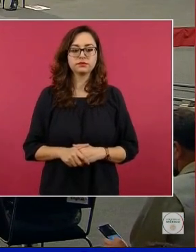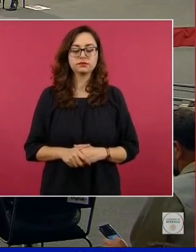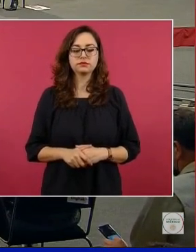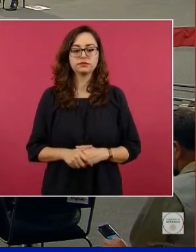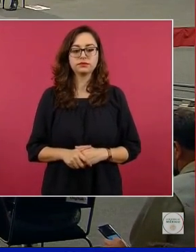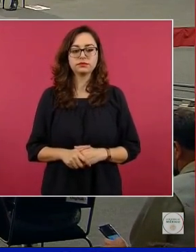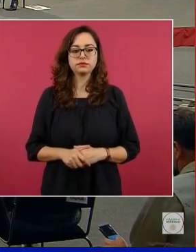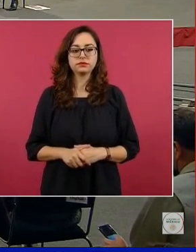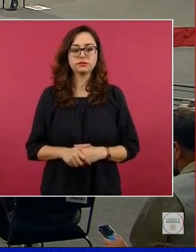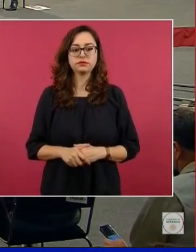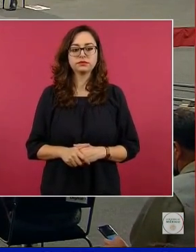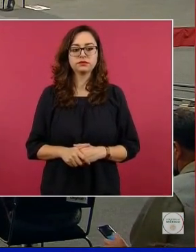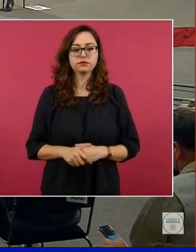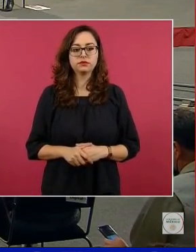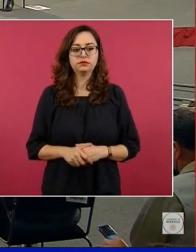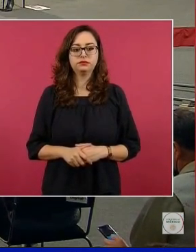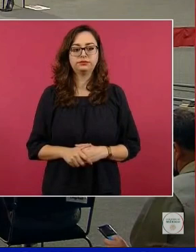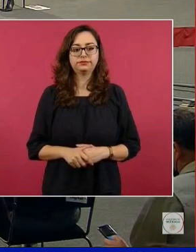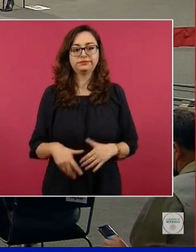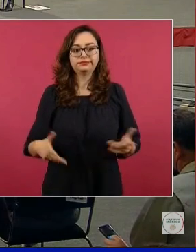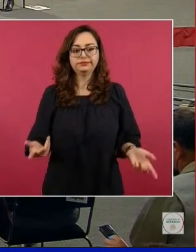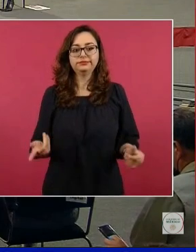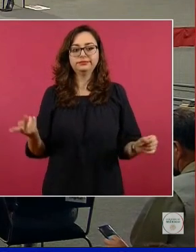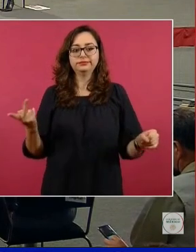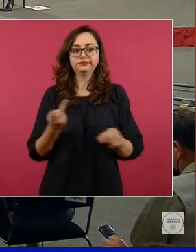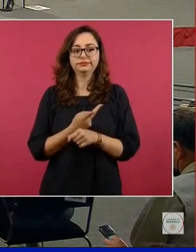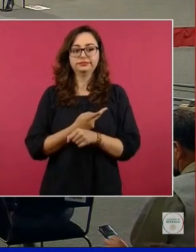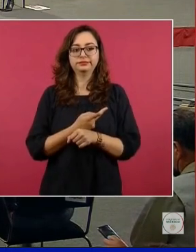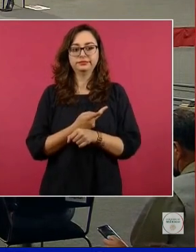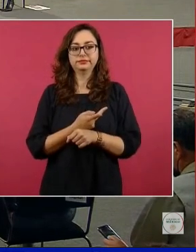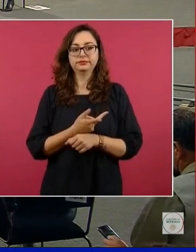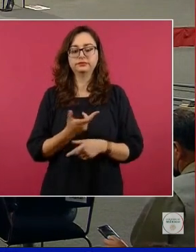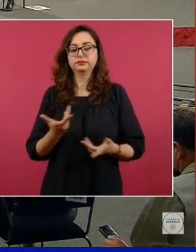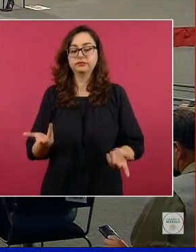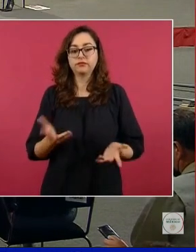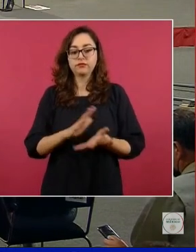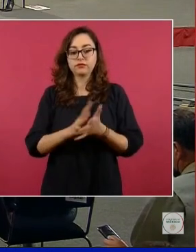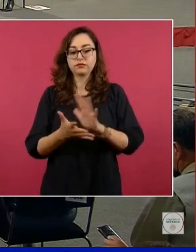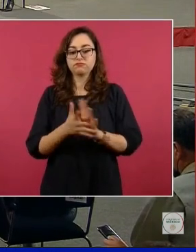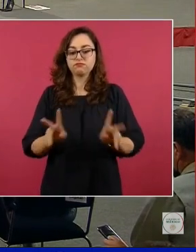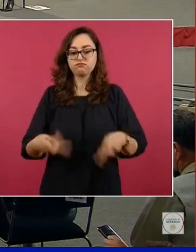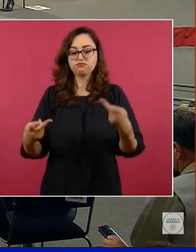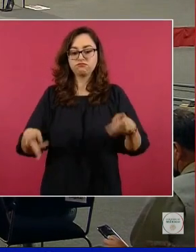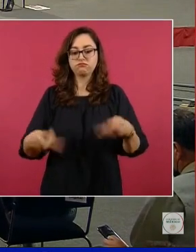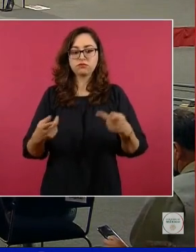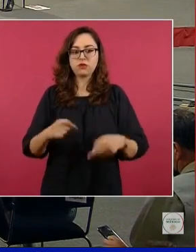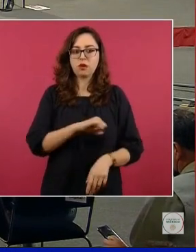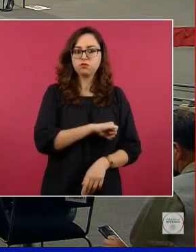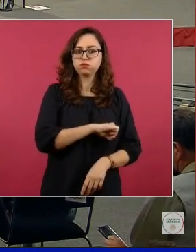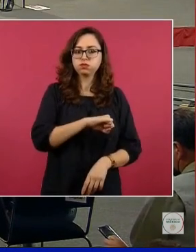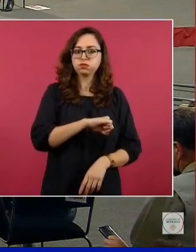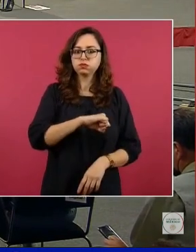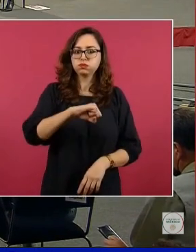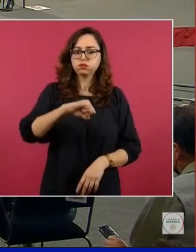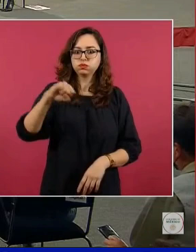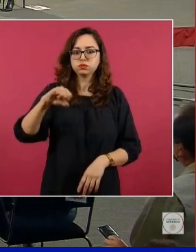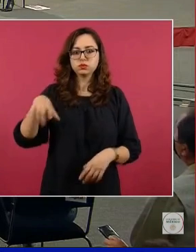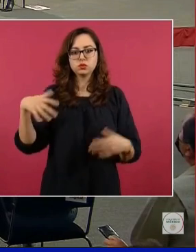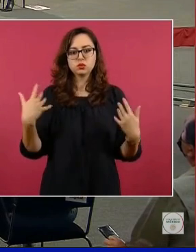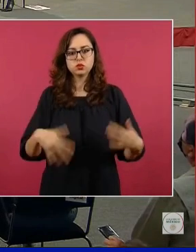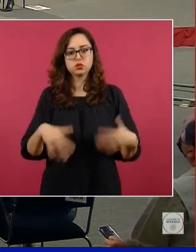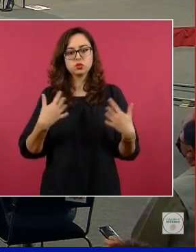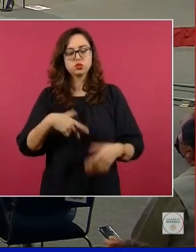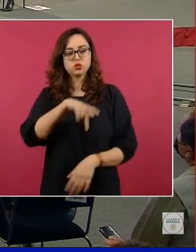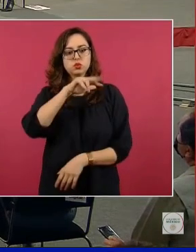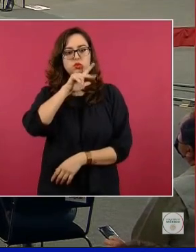este es el precio en la tortillería, que va creciendo. Esto es lo que nos está preocupando. Pero va